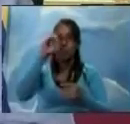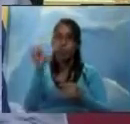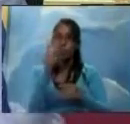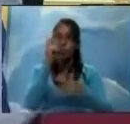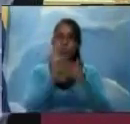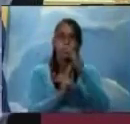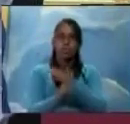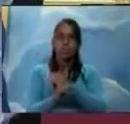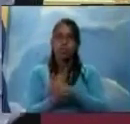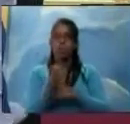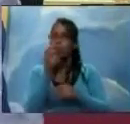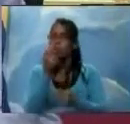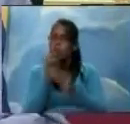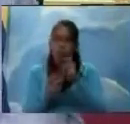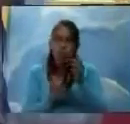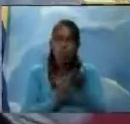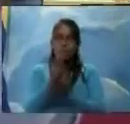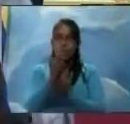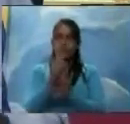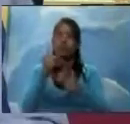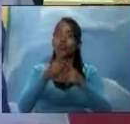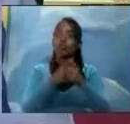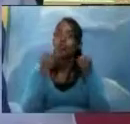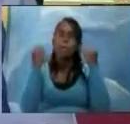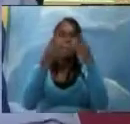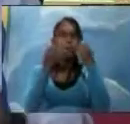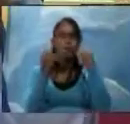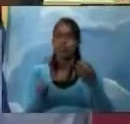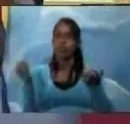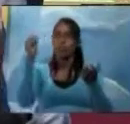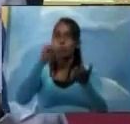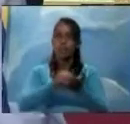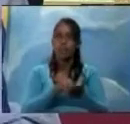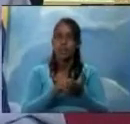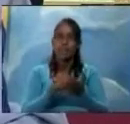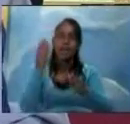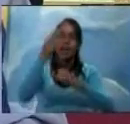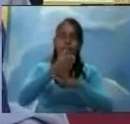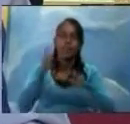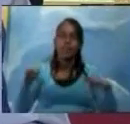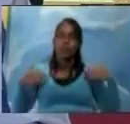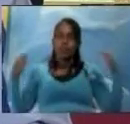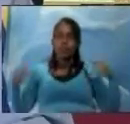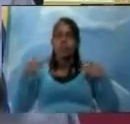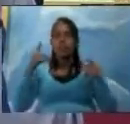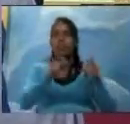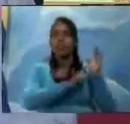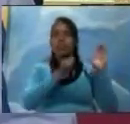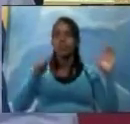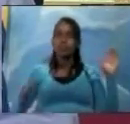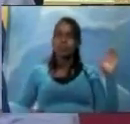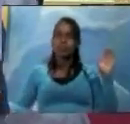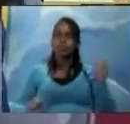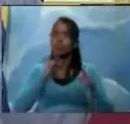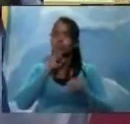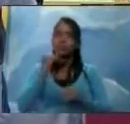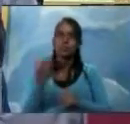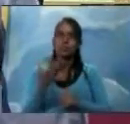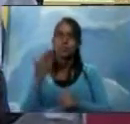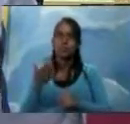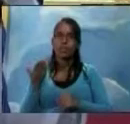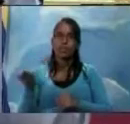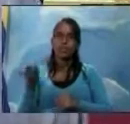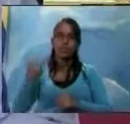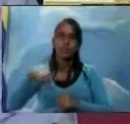versículos. Bueno, en lo poco me has hecho fiel, en lo mucho te pondré. Entra en el gozo de tu Señor. Eso es lo importante, que